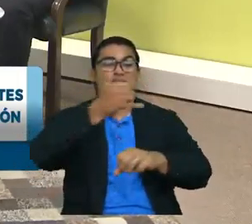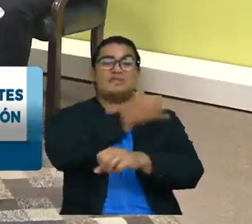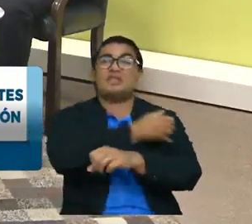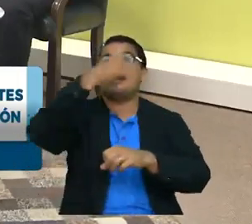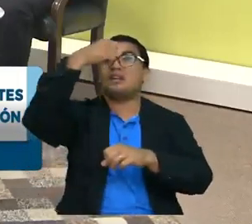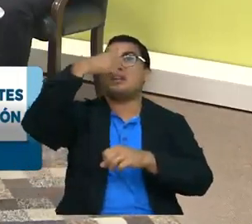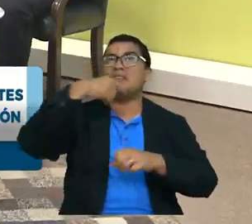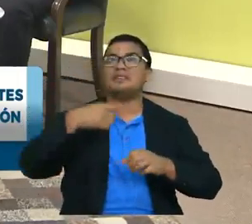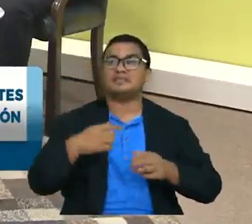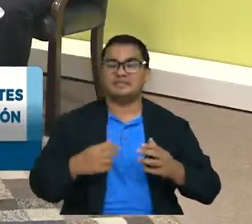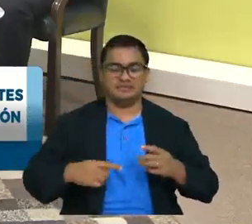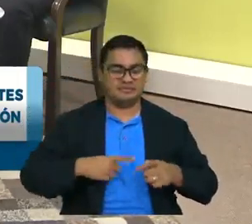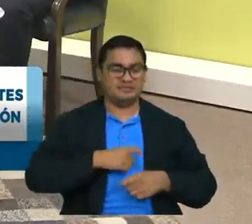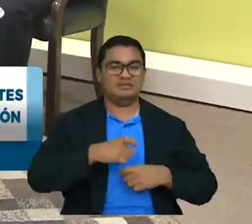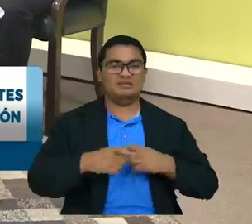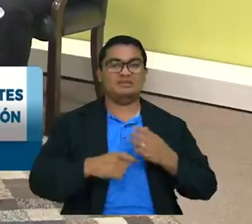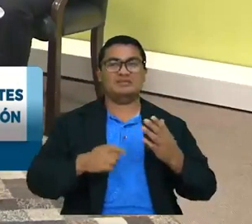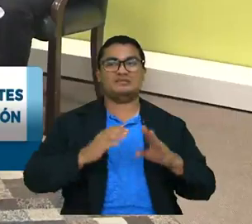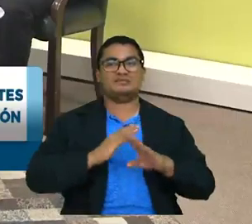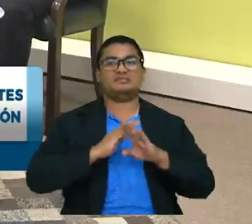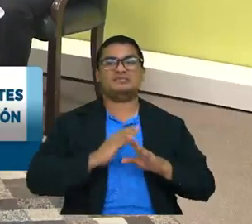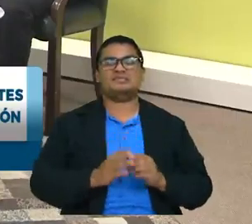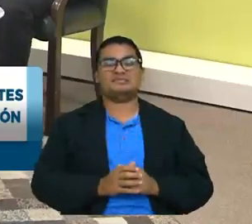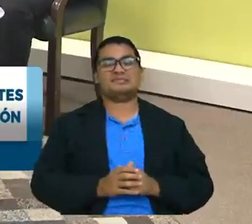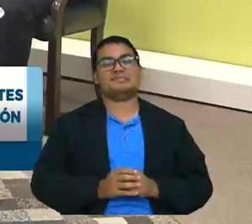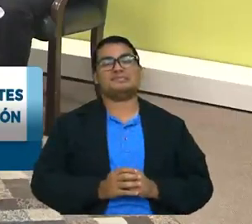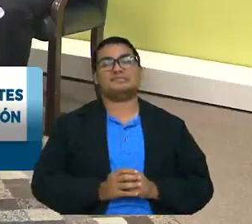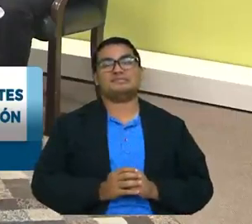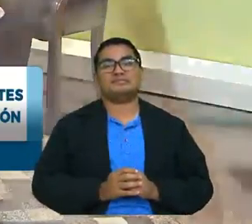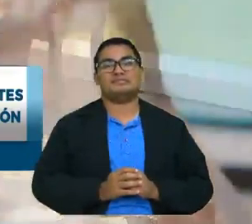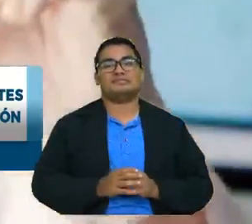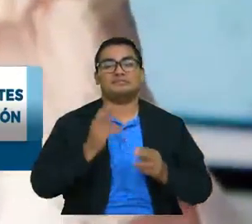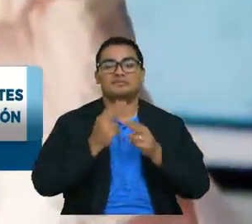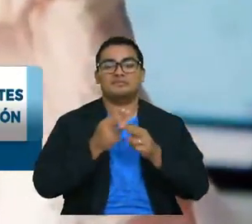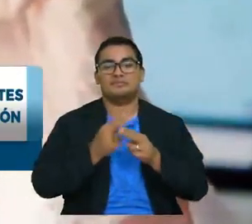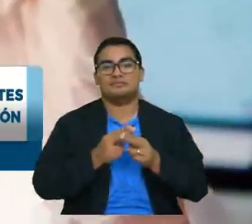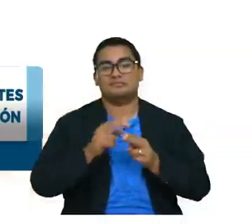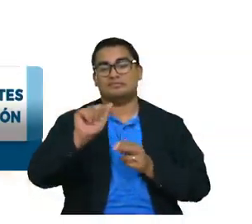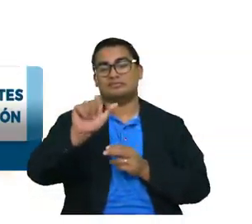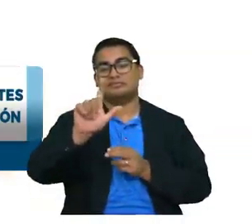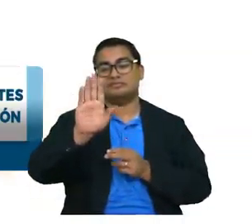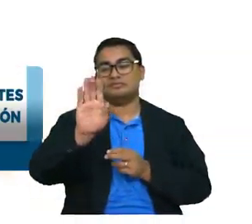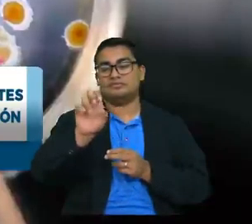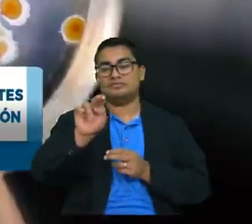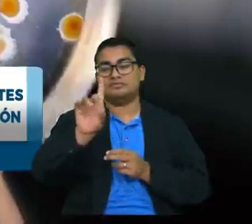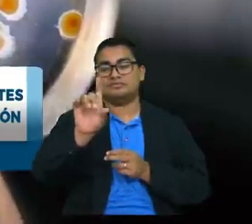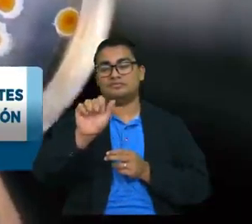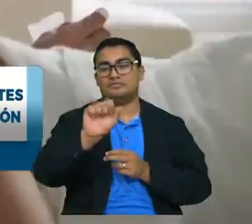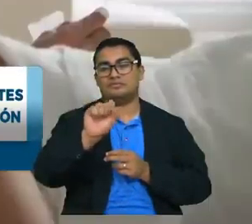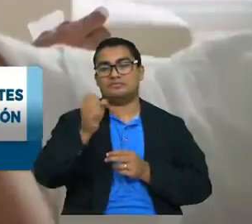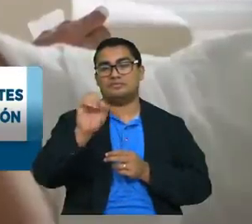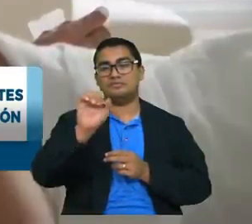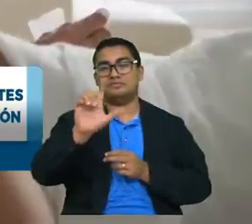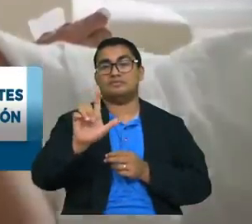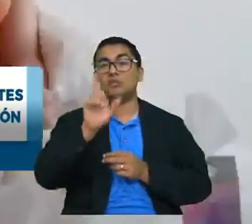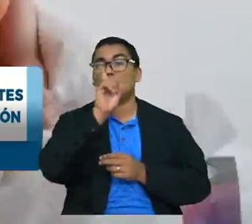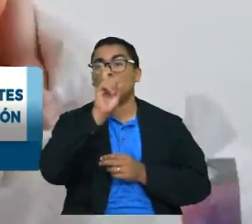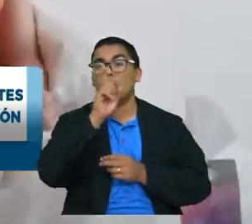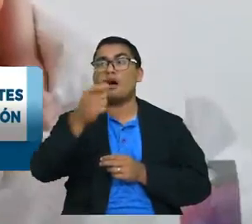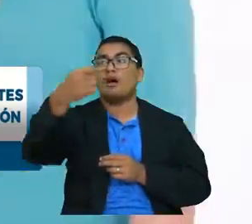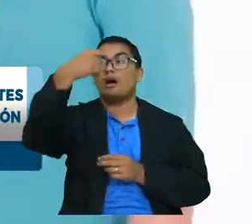está a horas de concluir? Sí, el desparasitante que se utilizó fue albendazol, es única dosis, una tableta